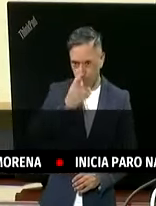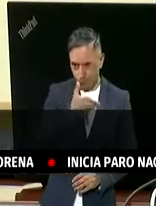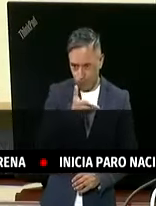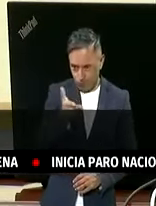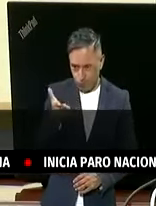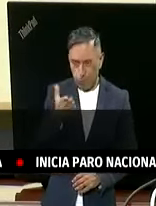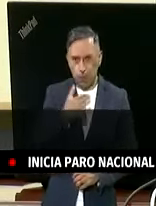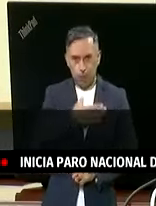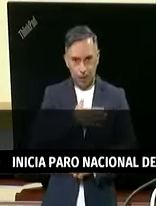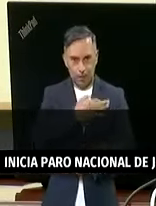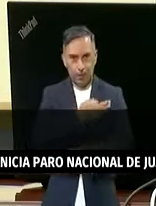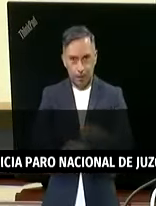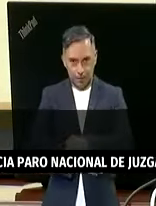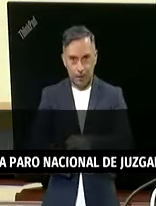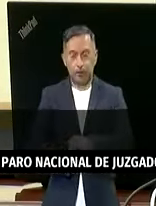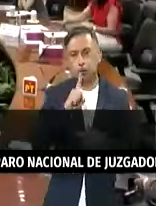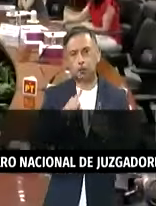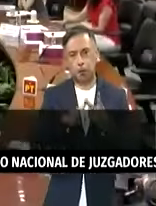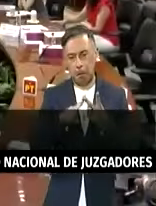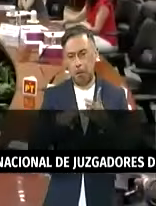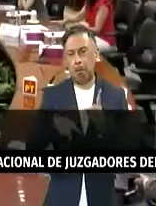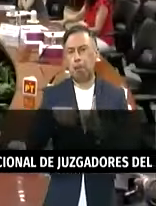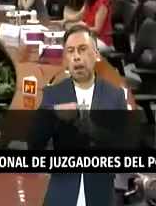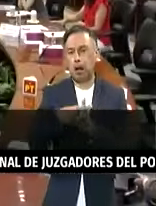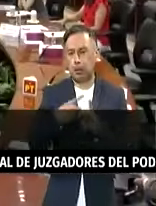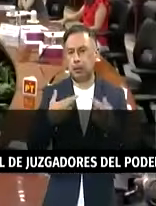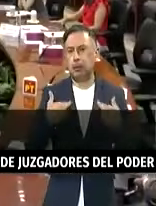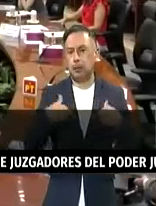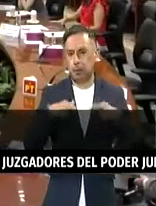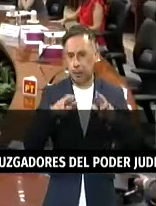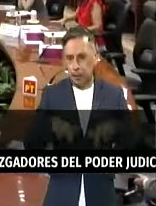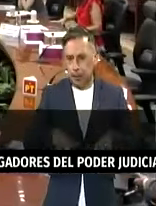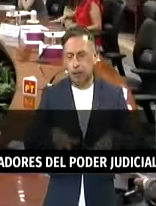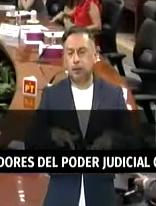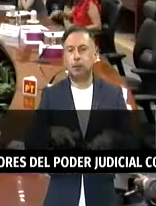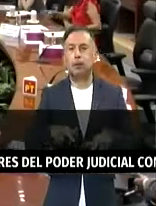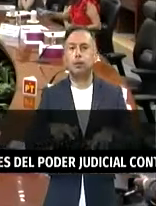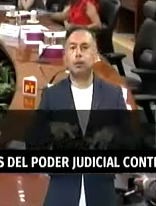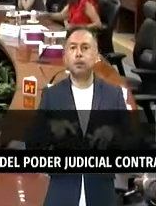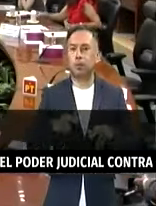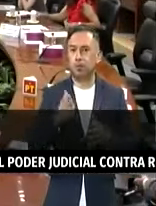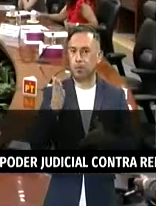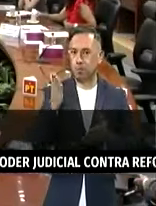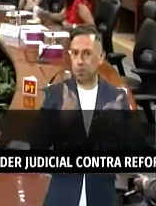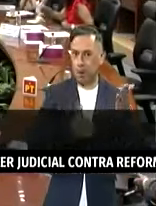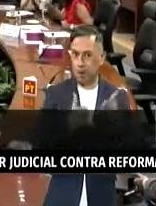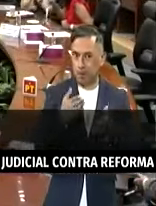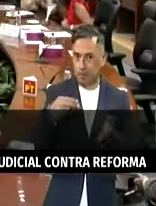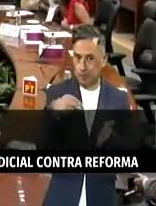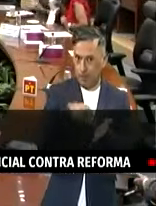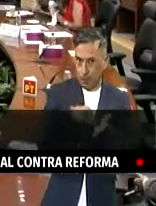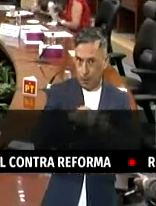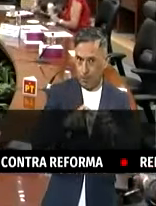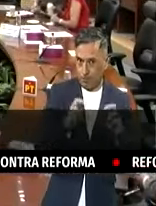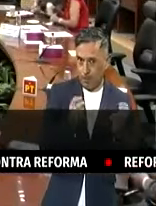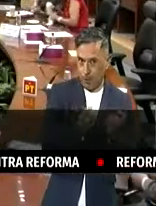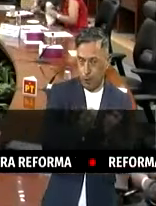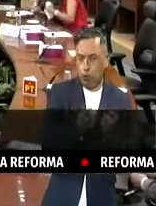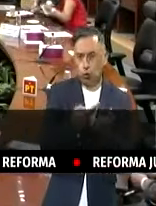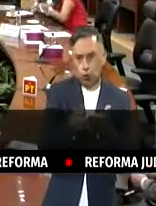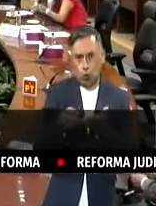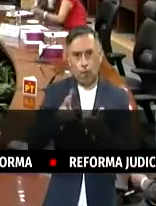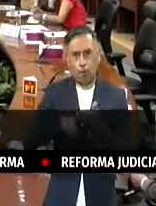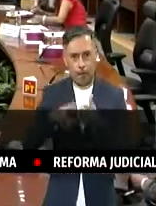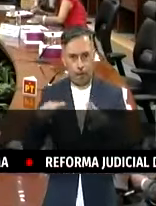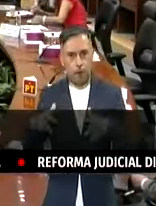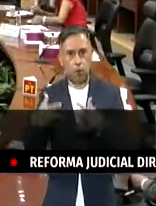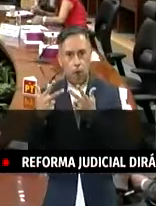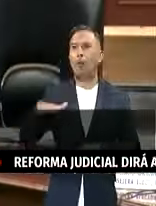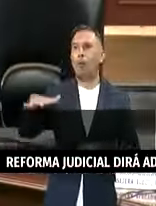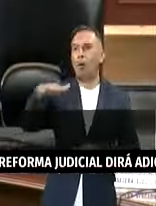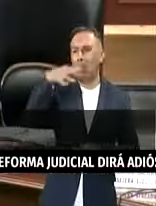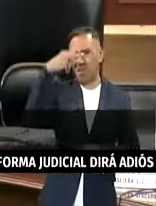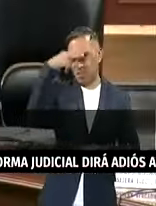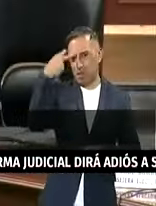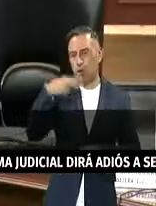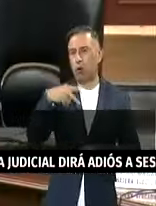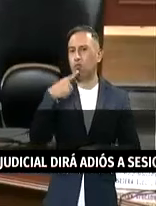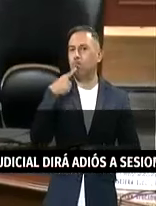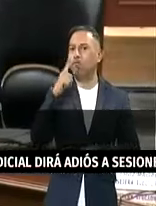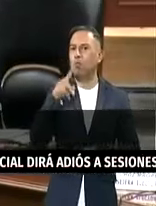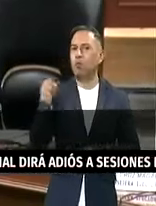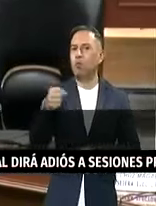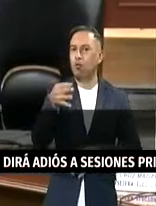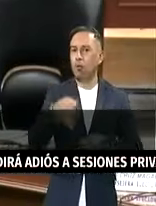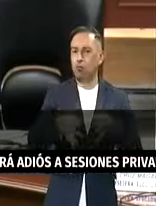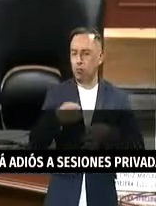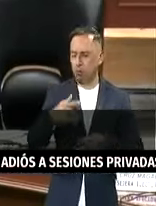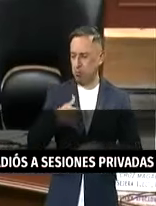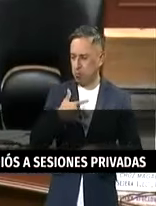a través de las coaliciones y no los partidos para que haya mayor pluralidad. ¿Qué dicen los consejeros del INE y particularmente